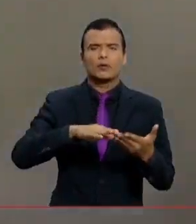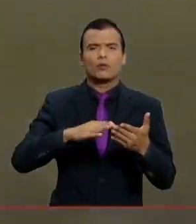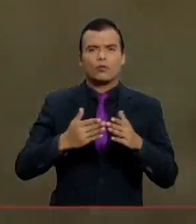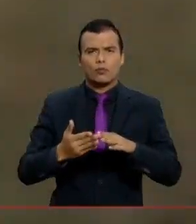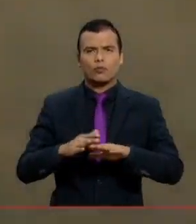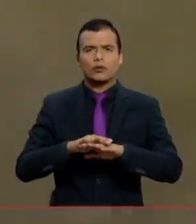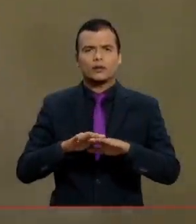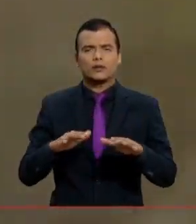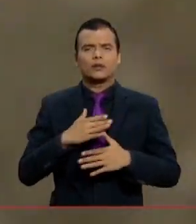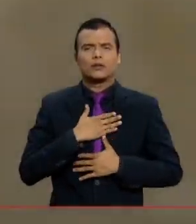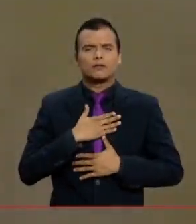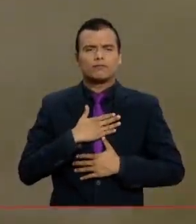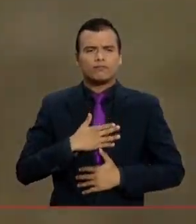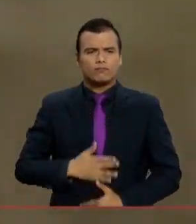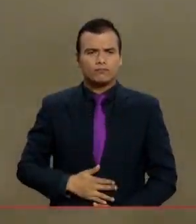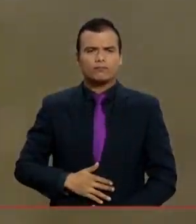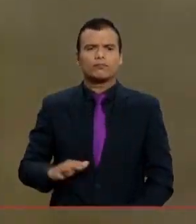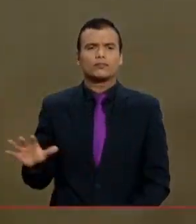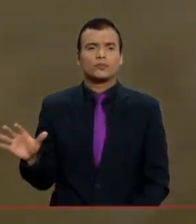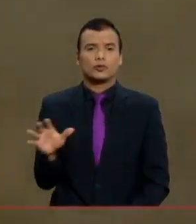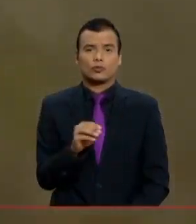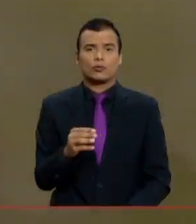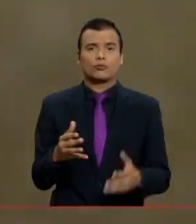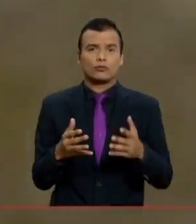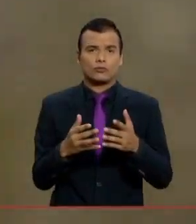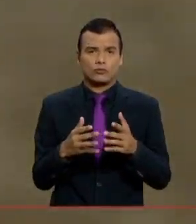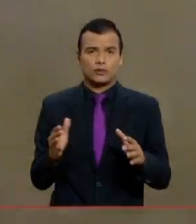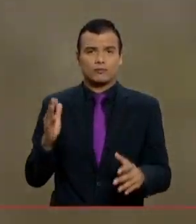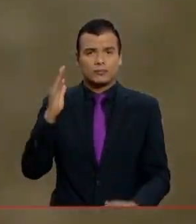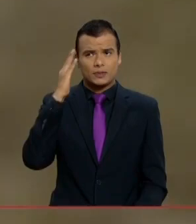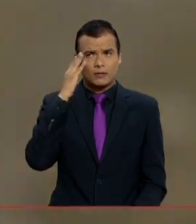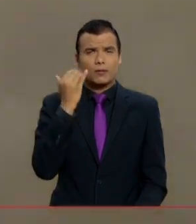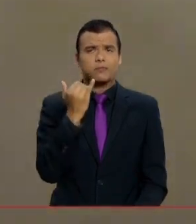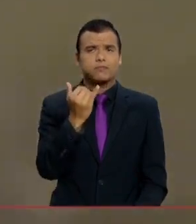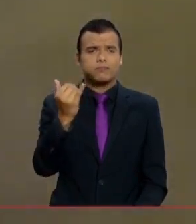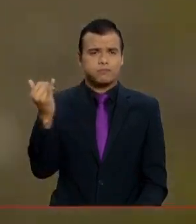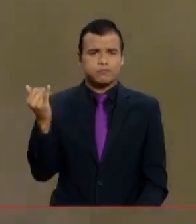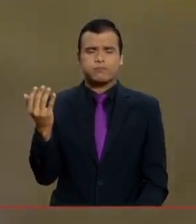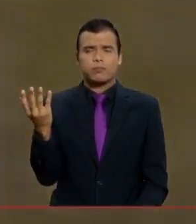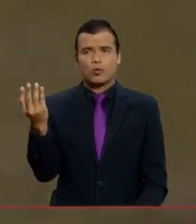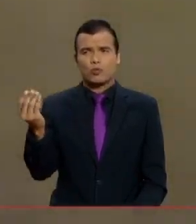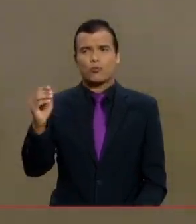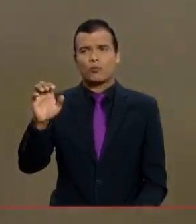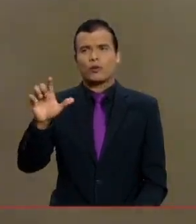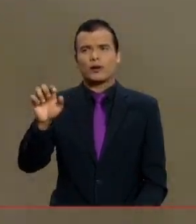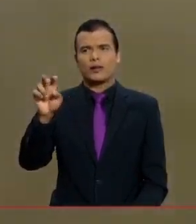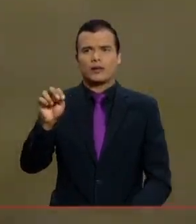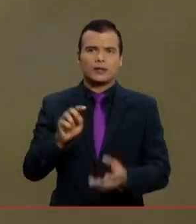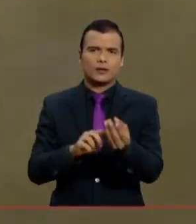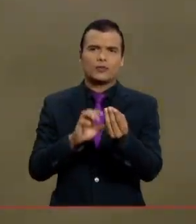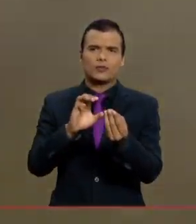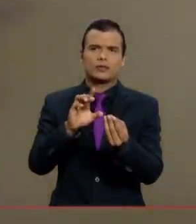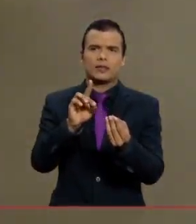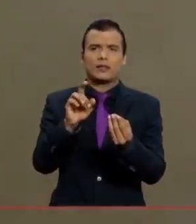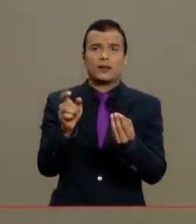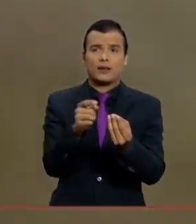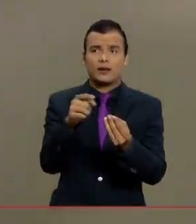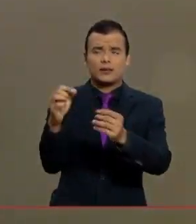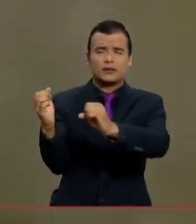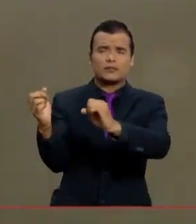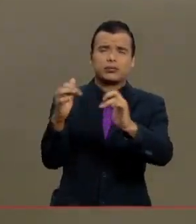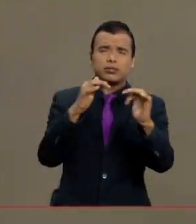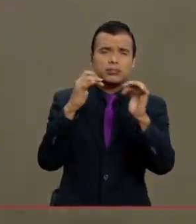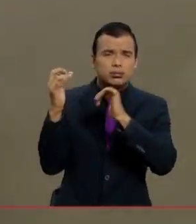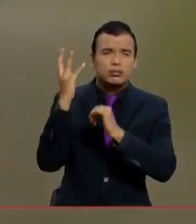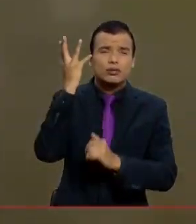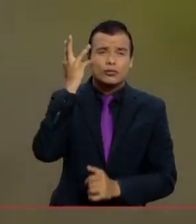en sus territorios. Y es que en estas poblaciones los enfrentamientos entre el ELN y el Clan del Golfo son el pan de cada día. Las comunidades aseguran